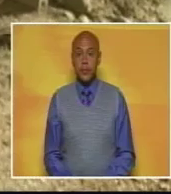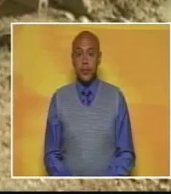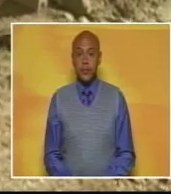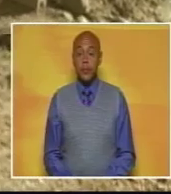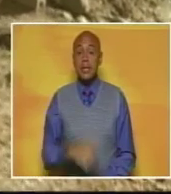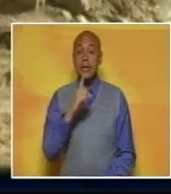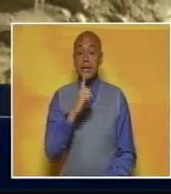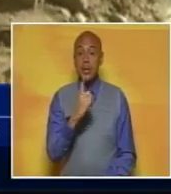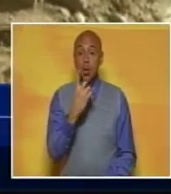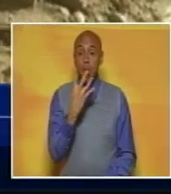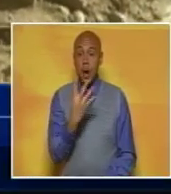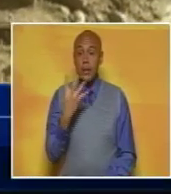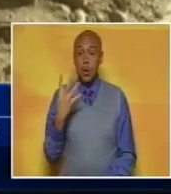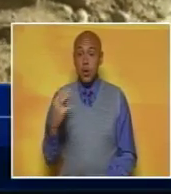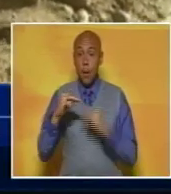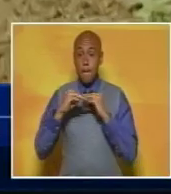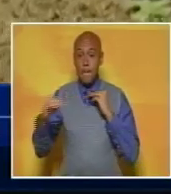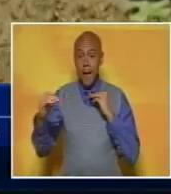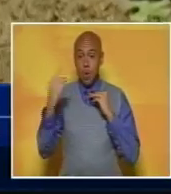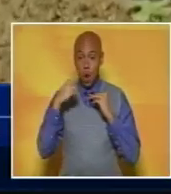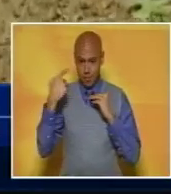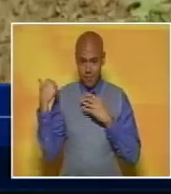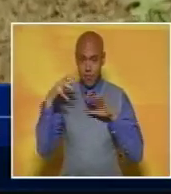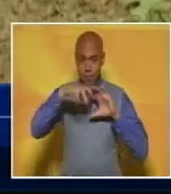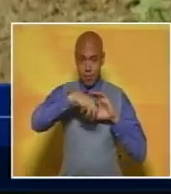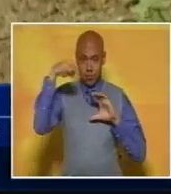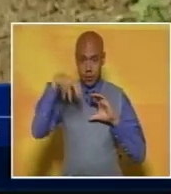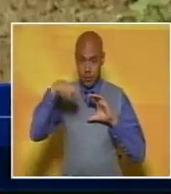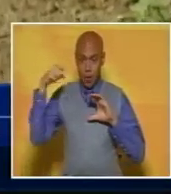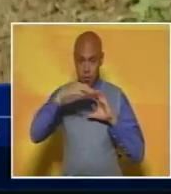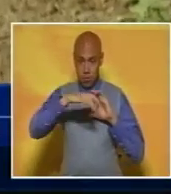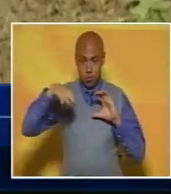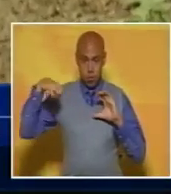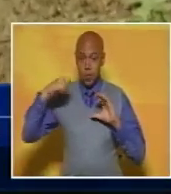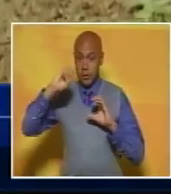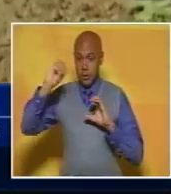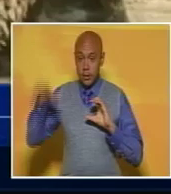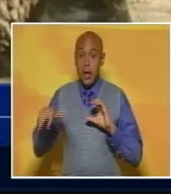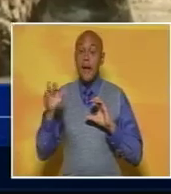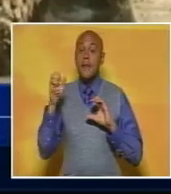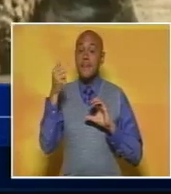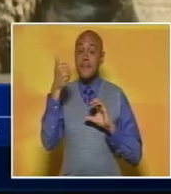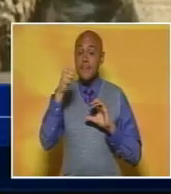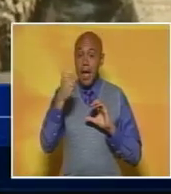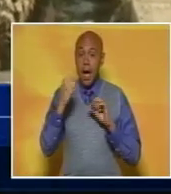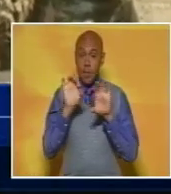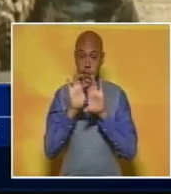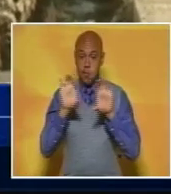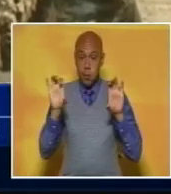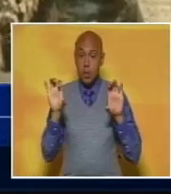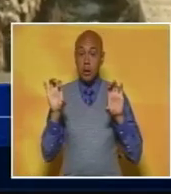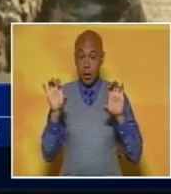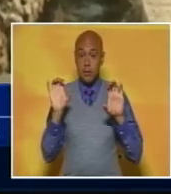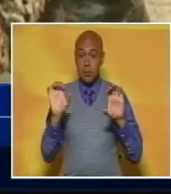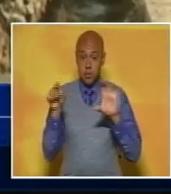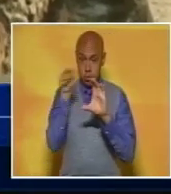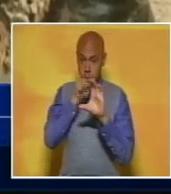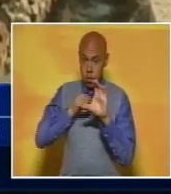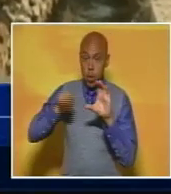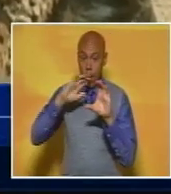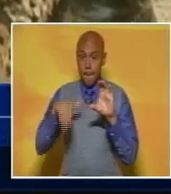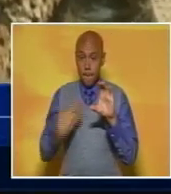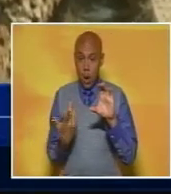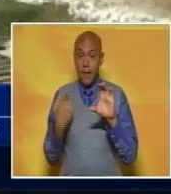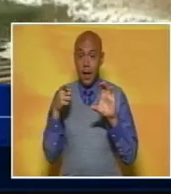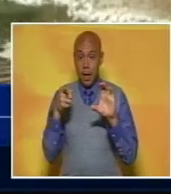Son 144 metros de tramo en la que se colocará una tubería de 10 pulgadas, lo que ampliaría la capacidad de descarga evitando